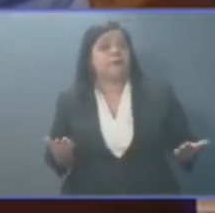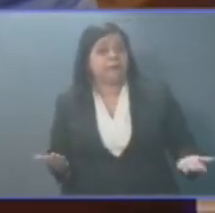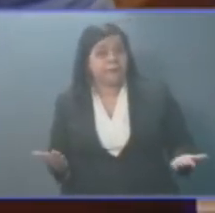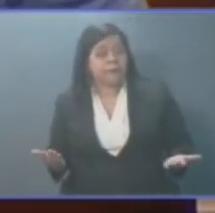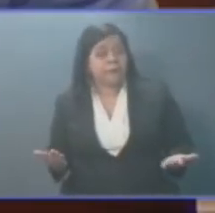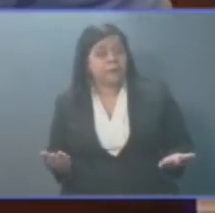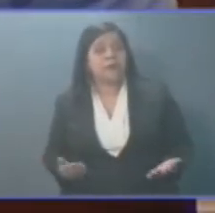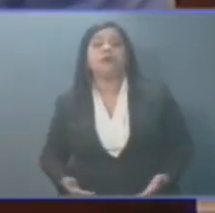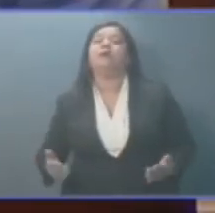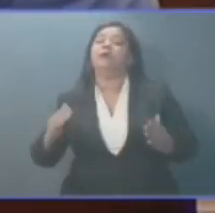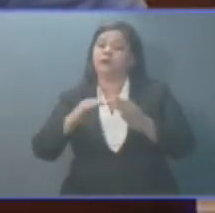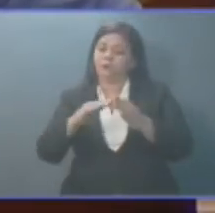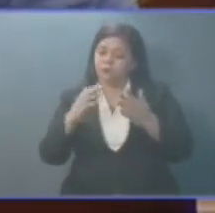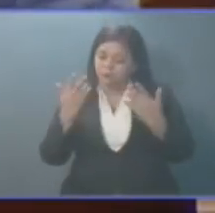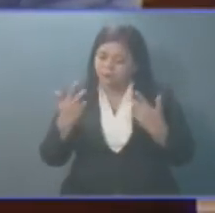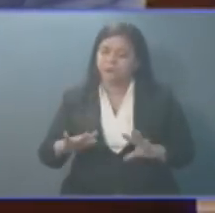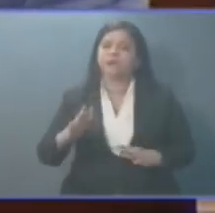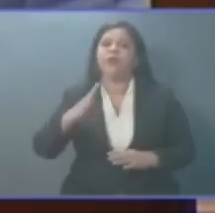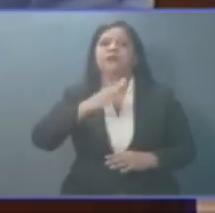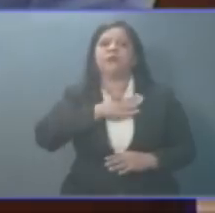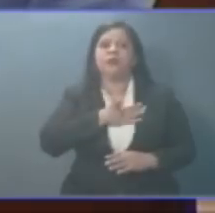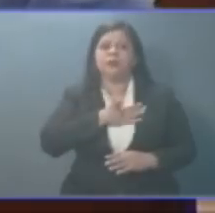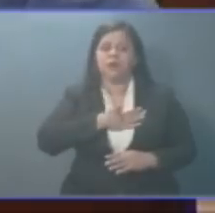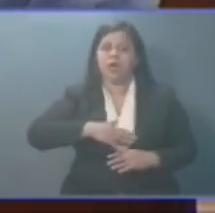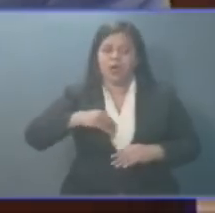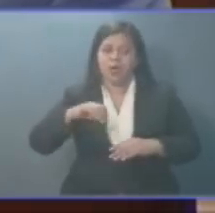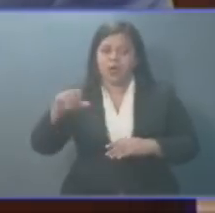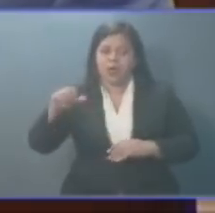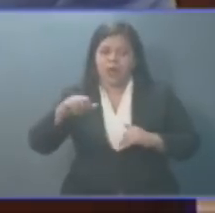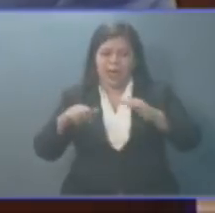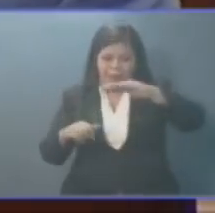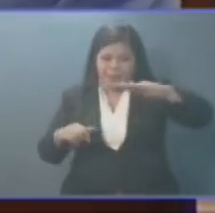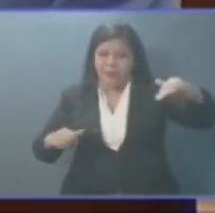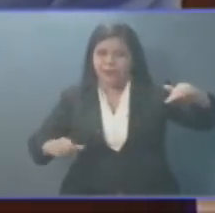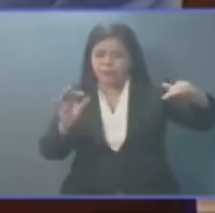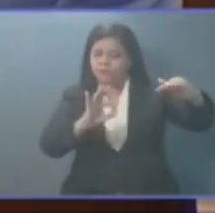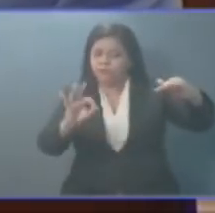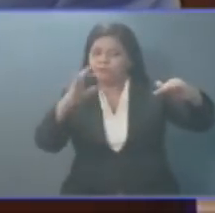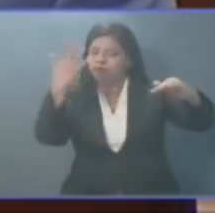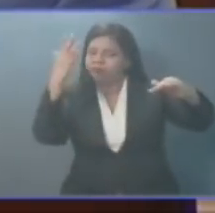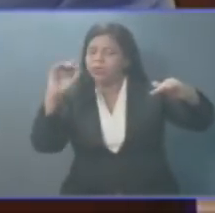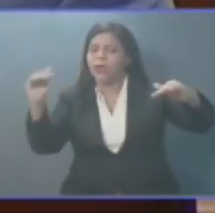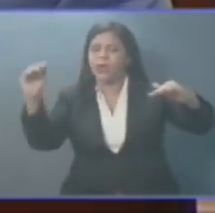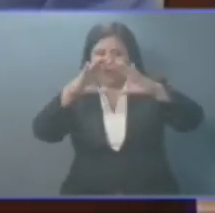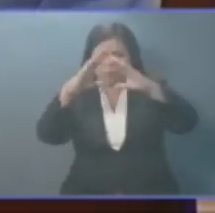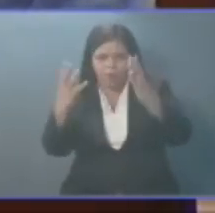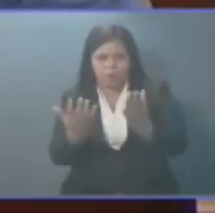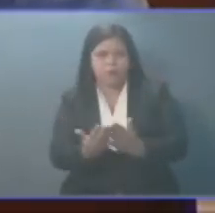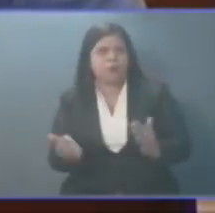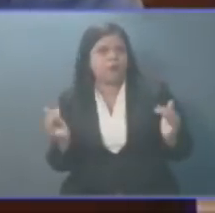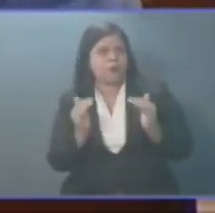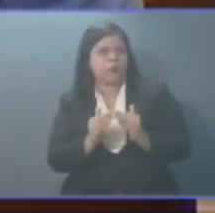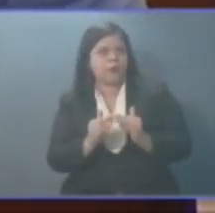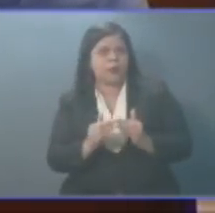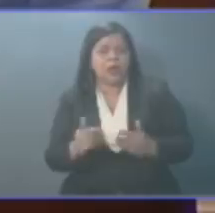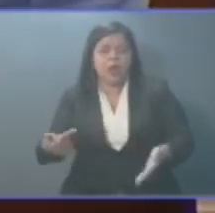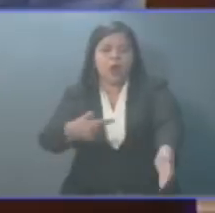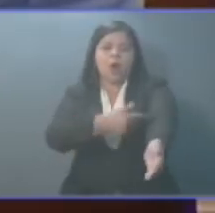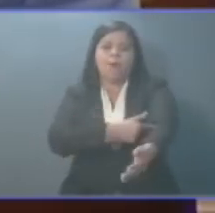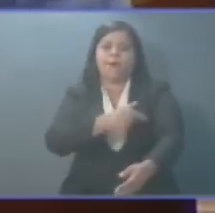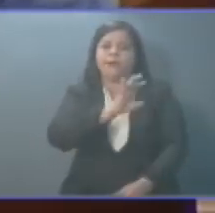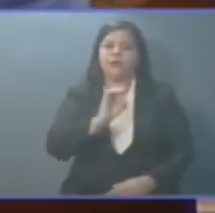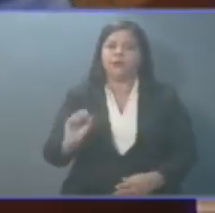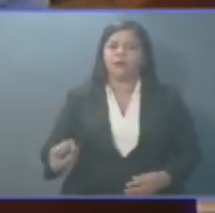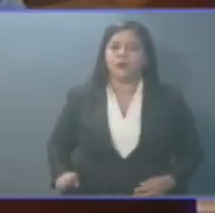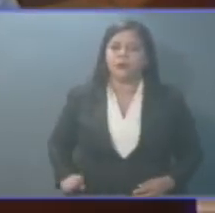además tiene el reconocimiento no solo del país, sino del mundo, el Hospital El Salvador. Este